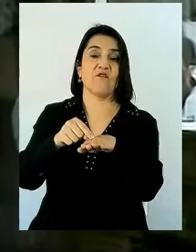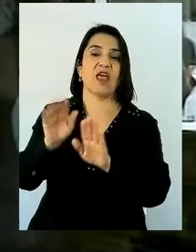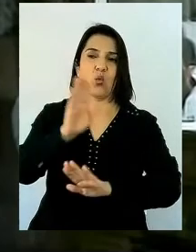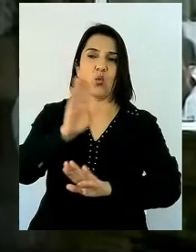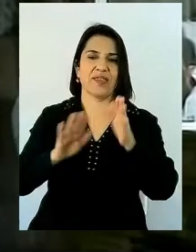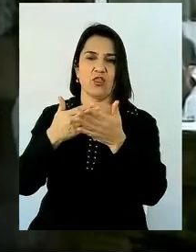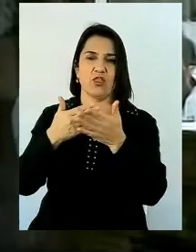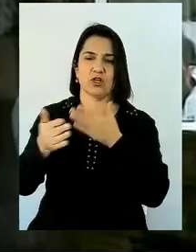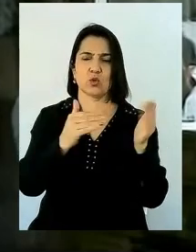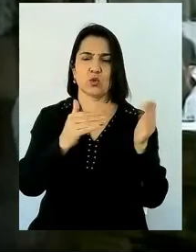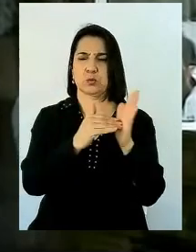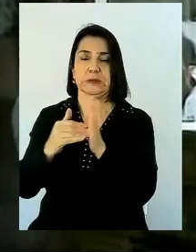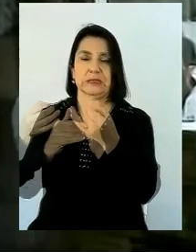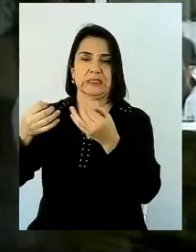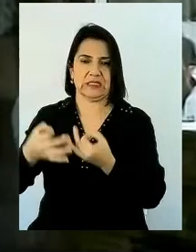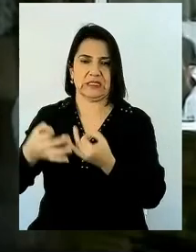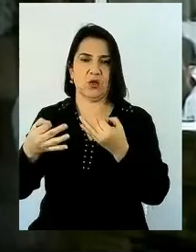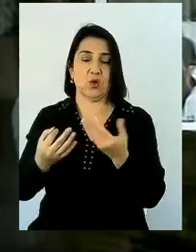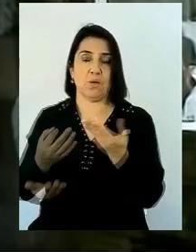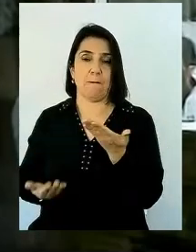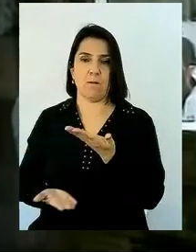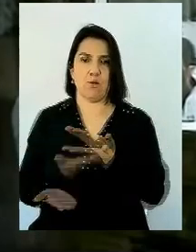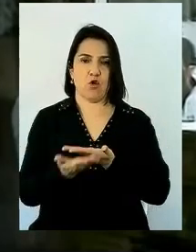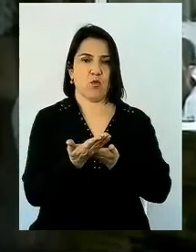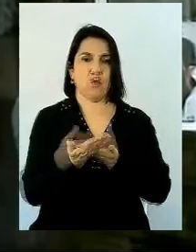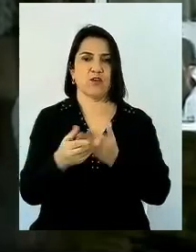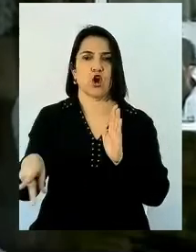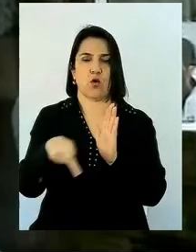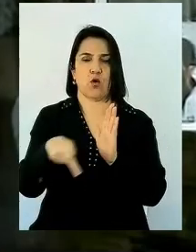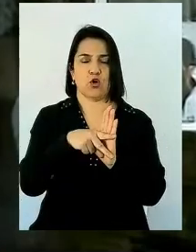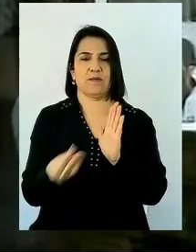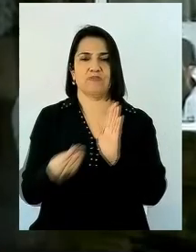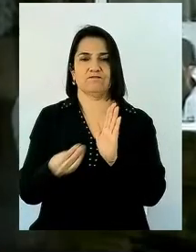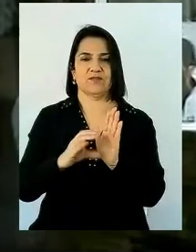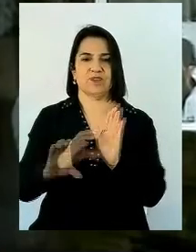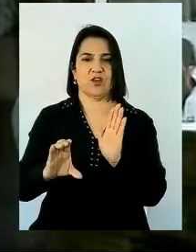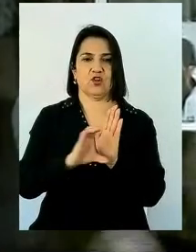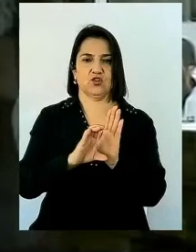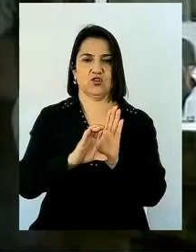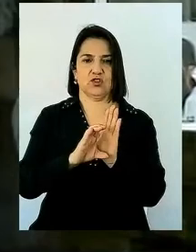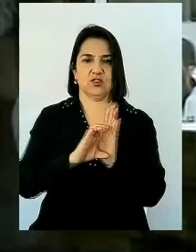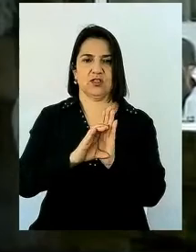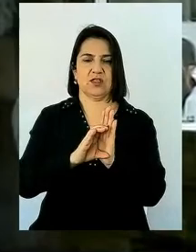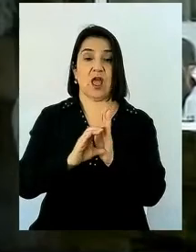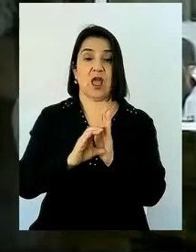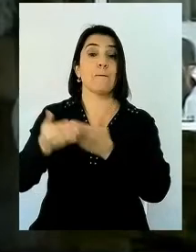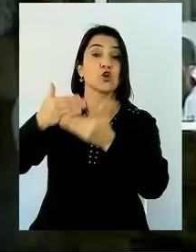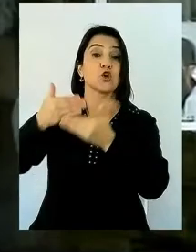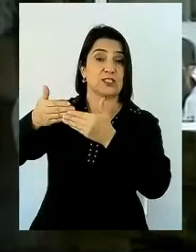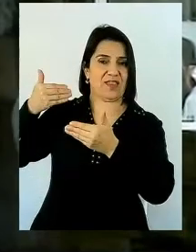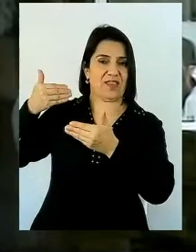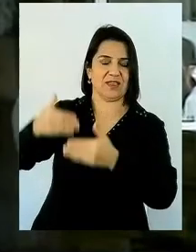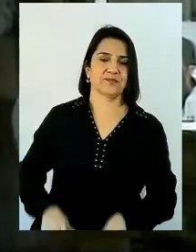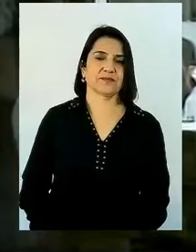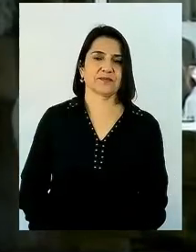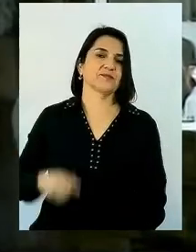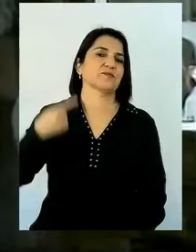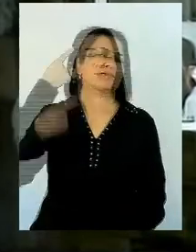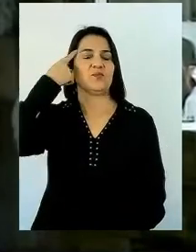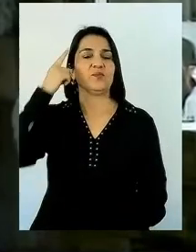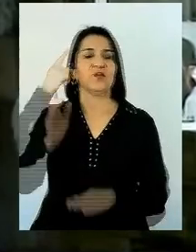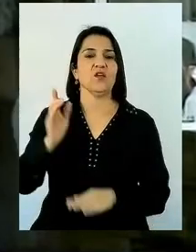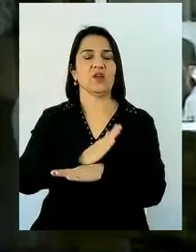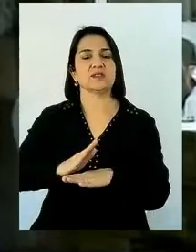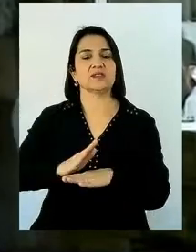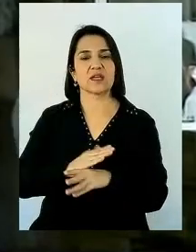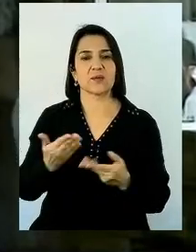estuvieron proponiendo como normas constitucionales del proceso. Pero básicamente es darle una